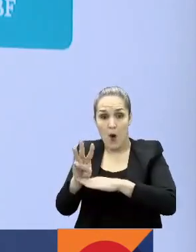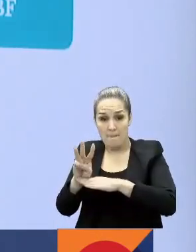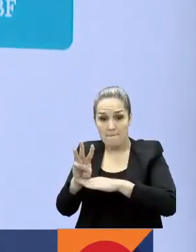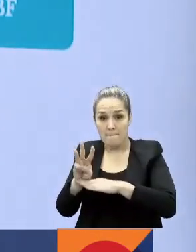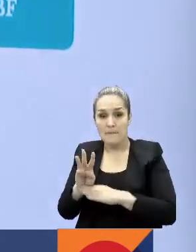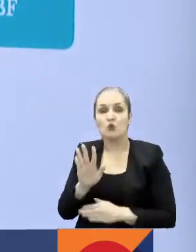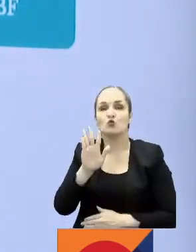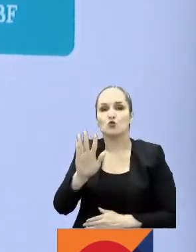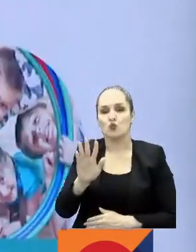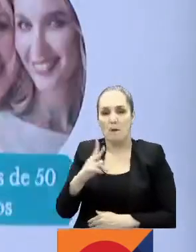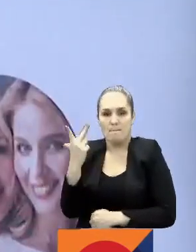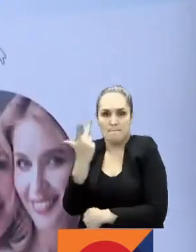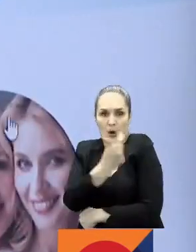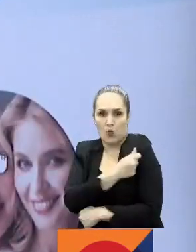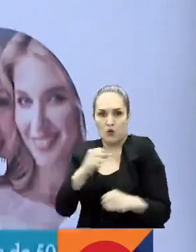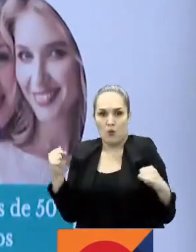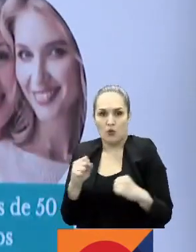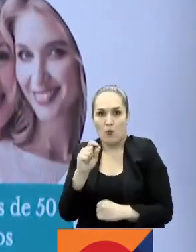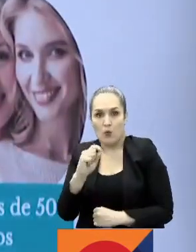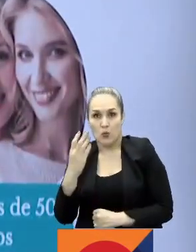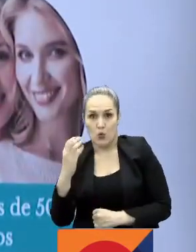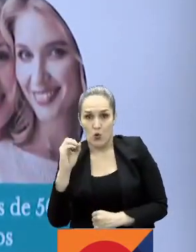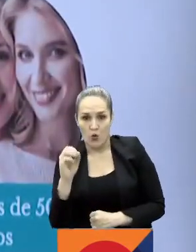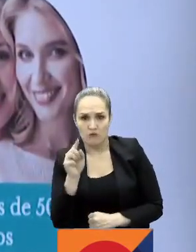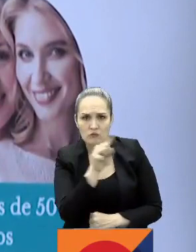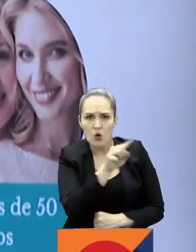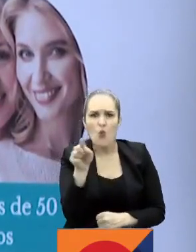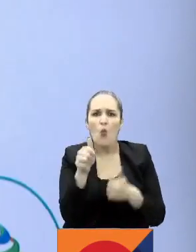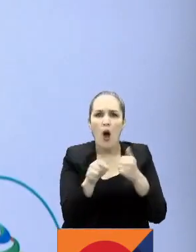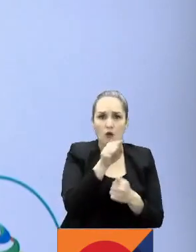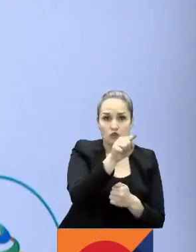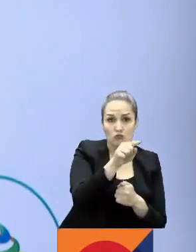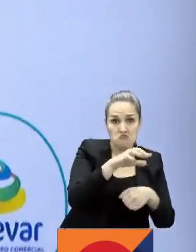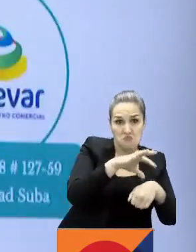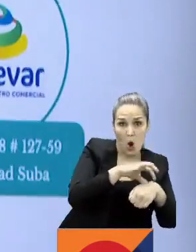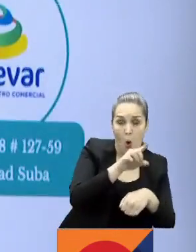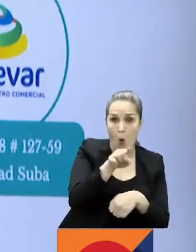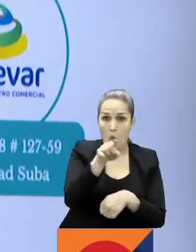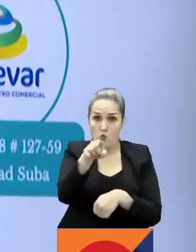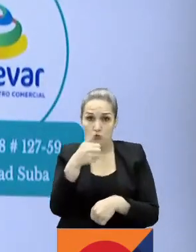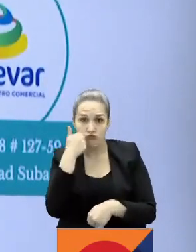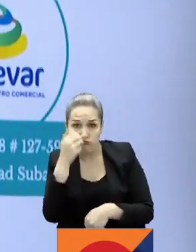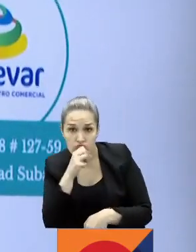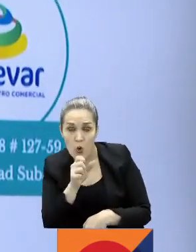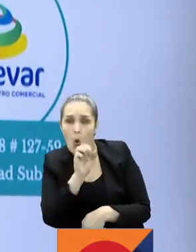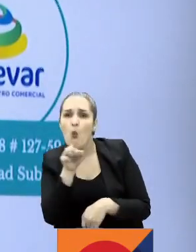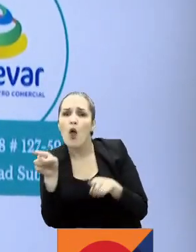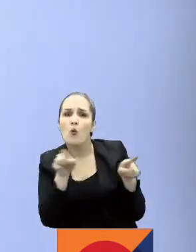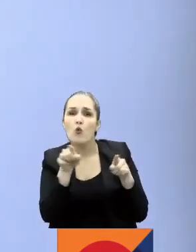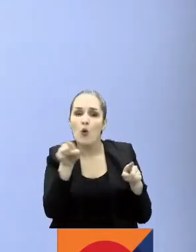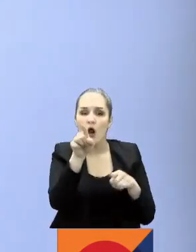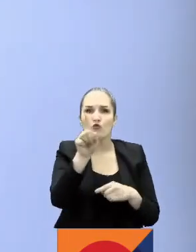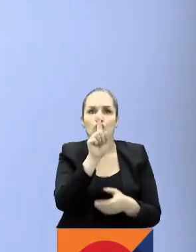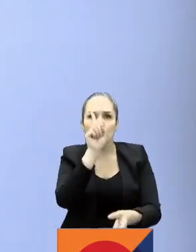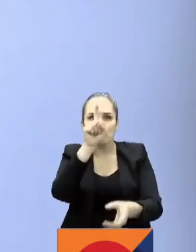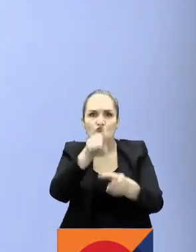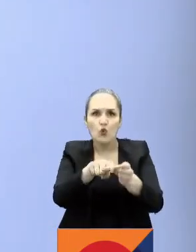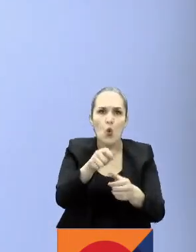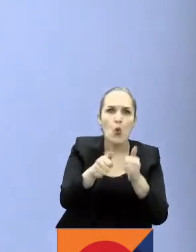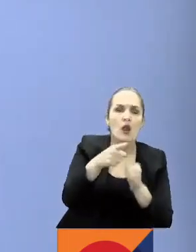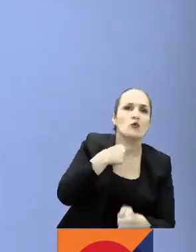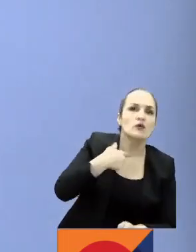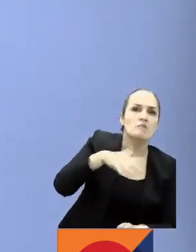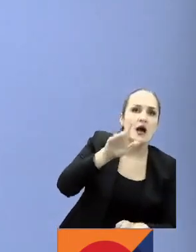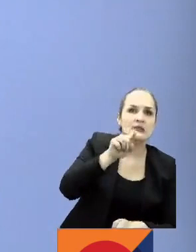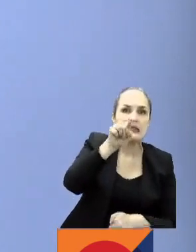vacunacionbogotá.com. Allí usted escoge el grupo poblacional al que pertenece, escoge el punto de vacunación de su preferencia, diligencia